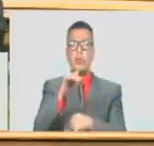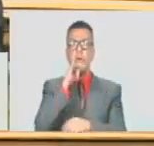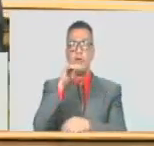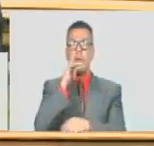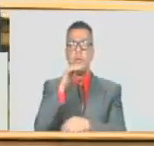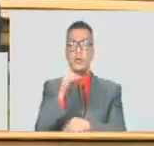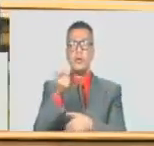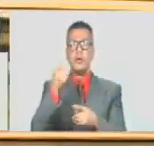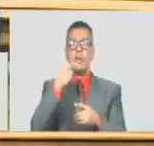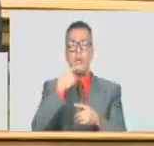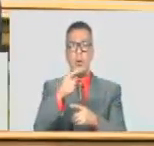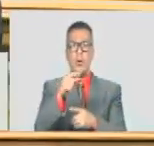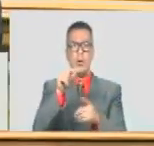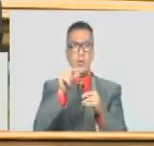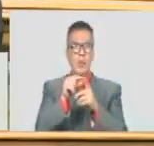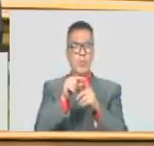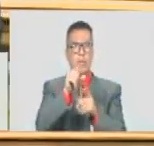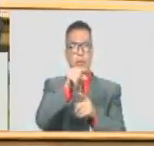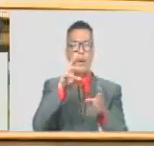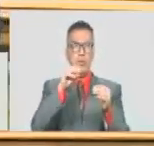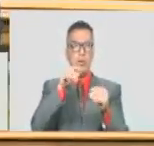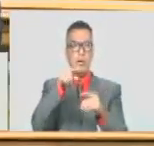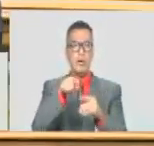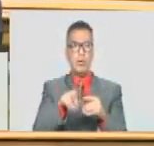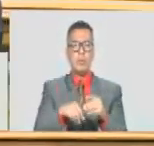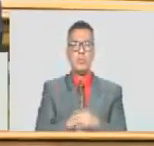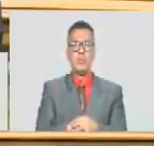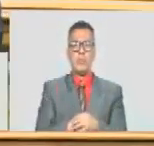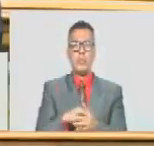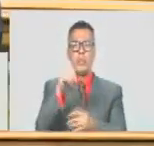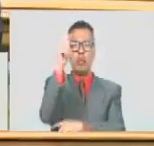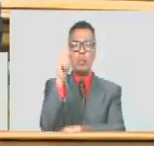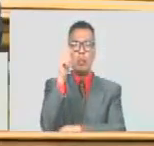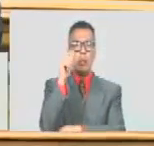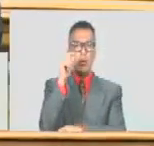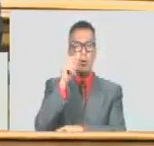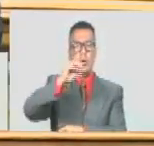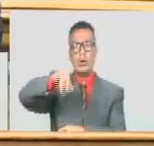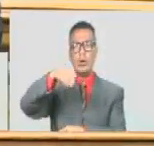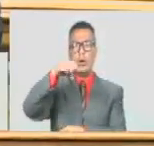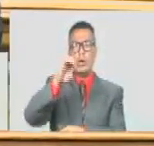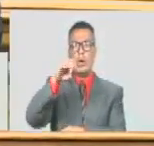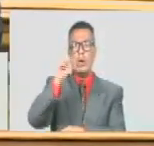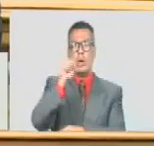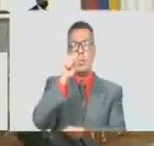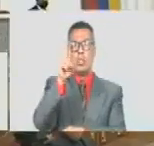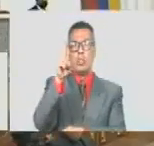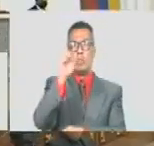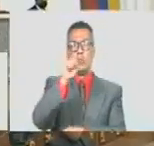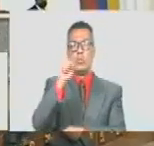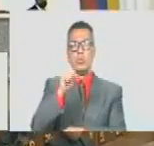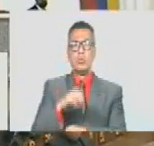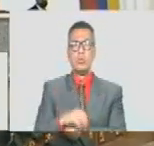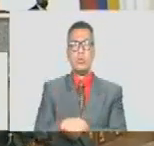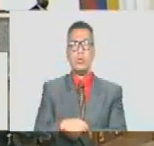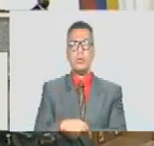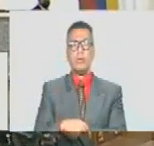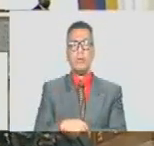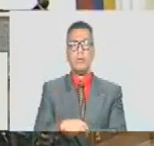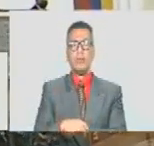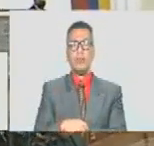informaciones, intervenciones, derecho de palabra a los diputados. Dejo en el derecho de palabra al diputado Jesús Suárez Churio.